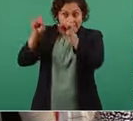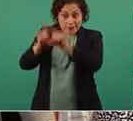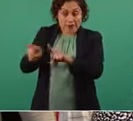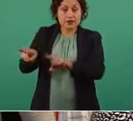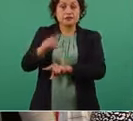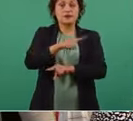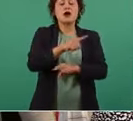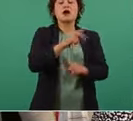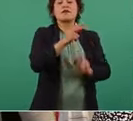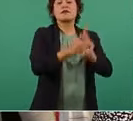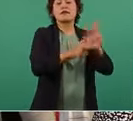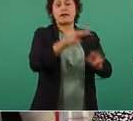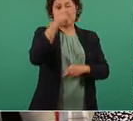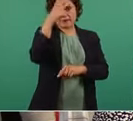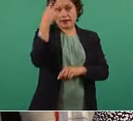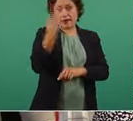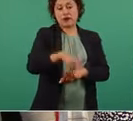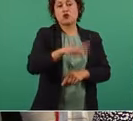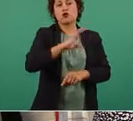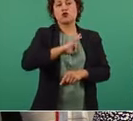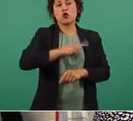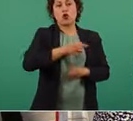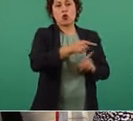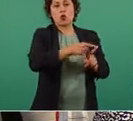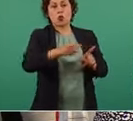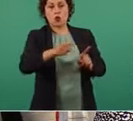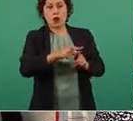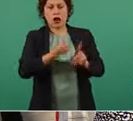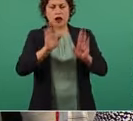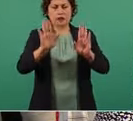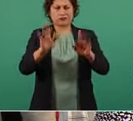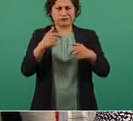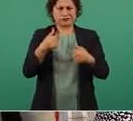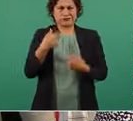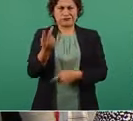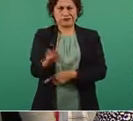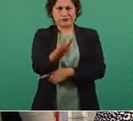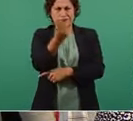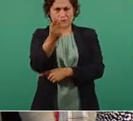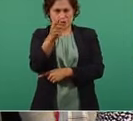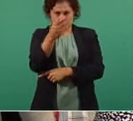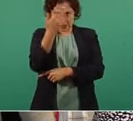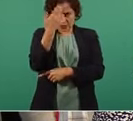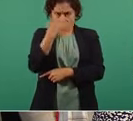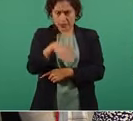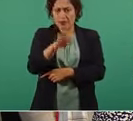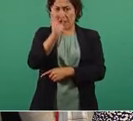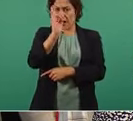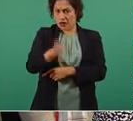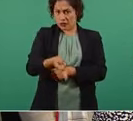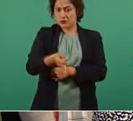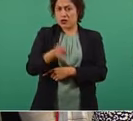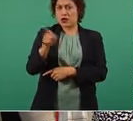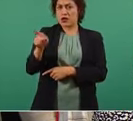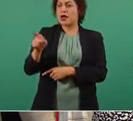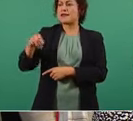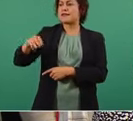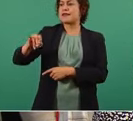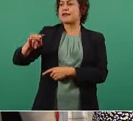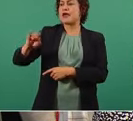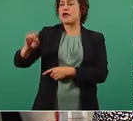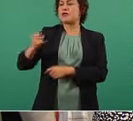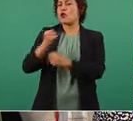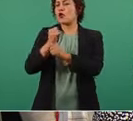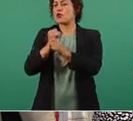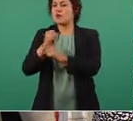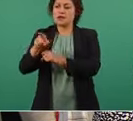México-Toluca. Mi pregunta, presidente, es: ¿estaría usted de acuerdo que el doctor Santiago Nieto, en conjunto con el SAT, investiga a la empresa CAF,